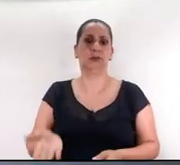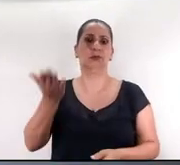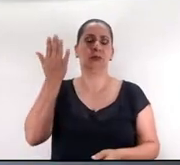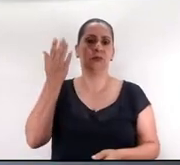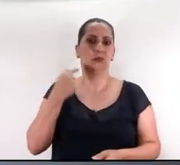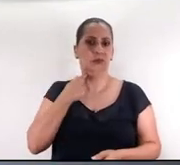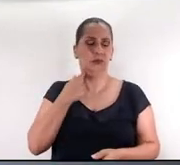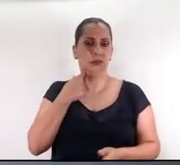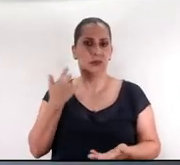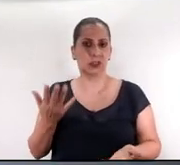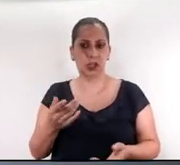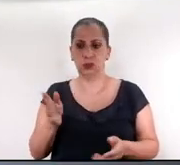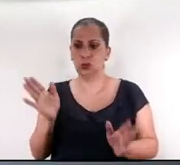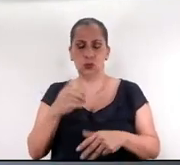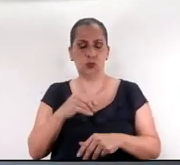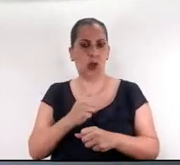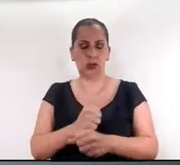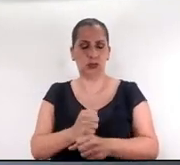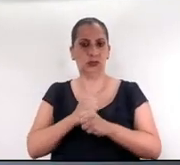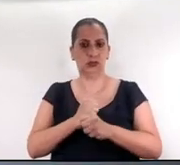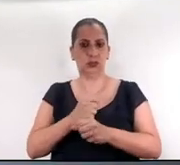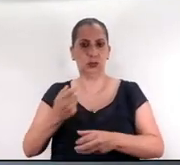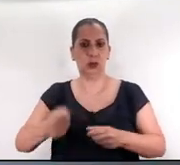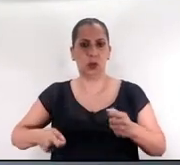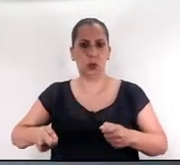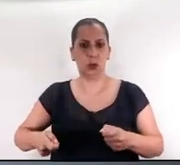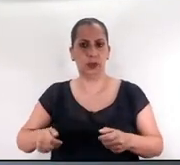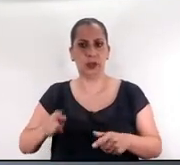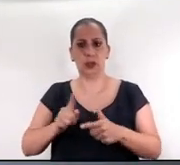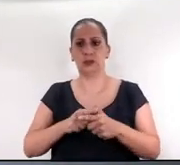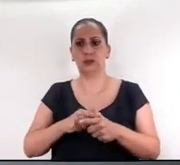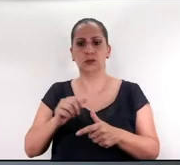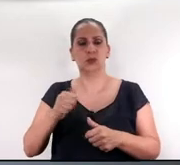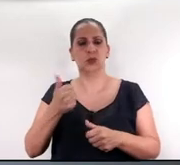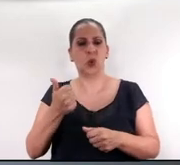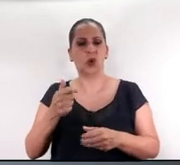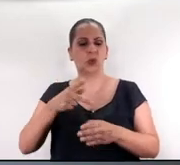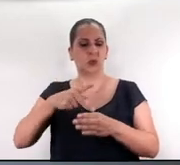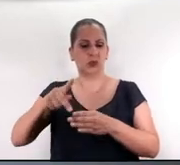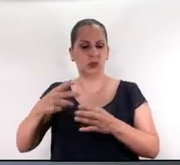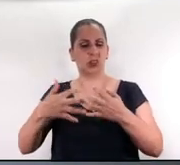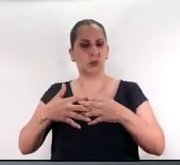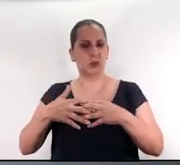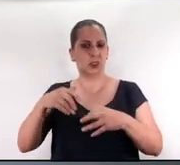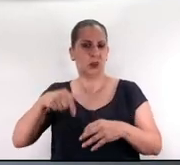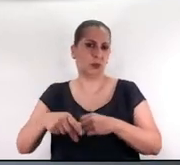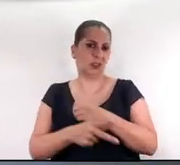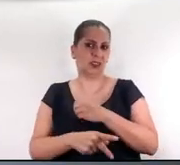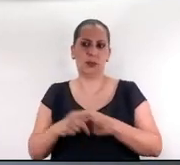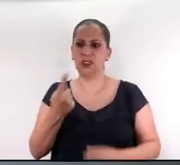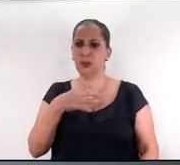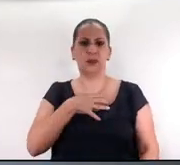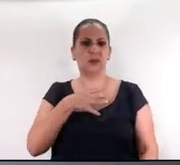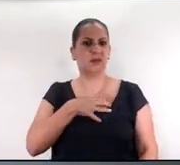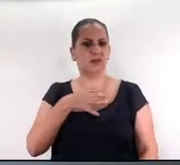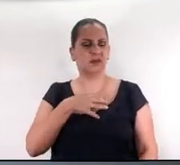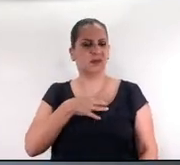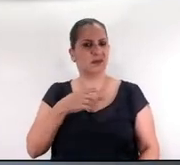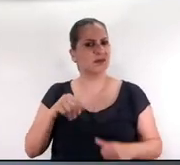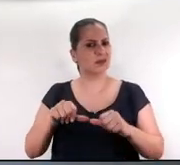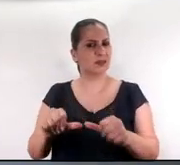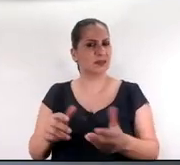la inseguridad jurídica que muchos de los profesionales y empresarios de este país aquejan